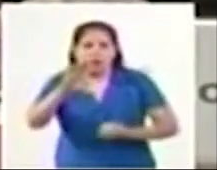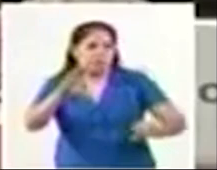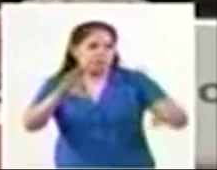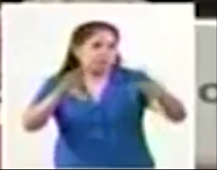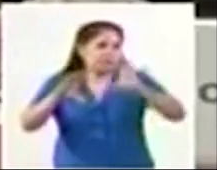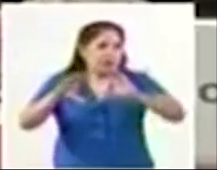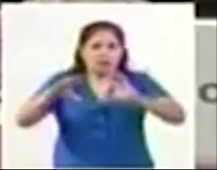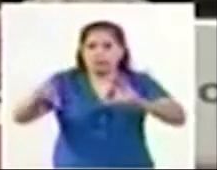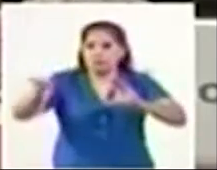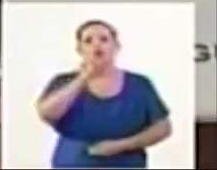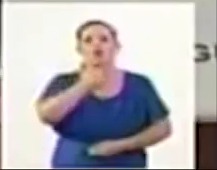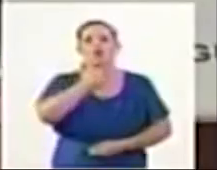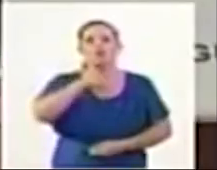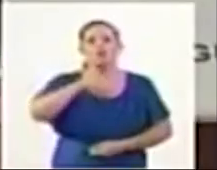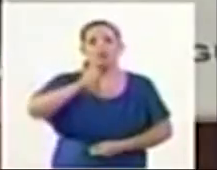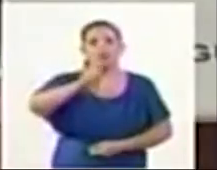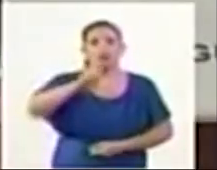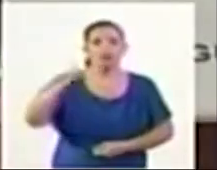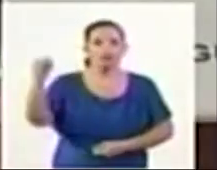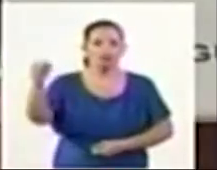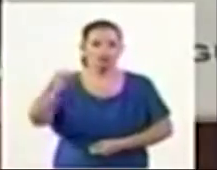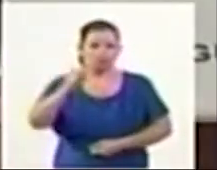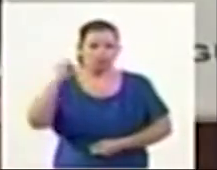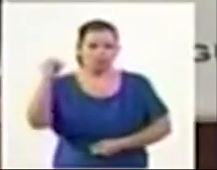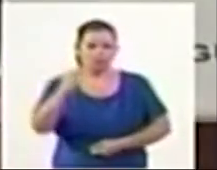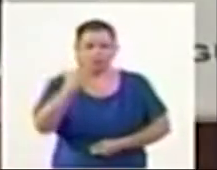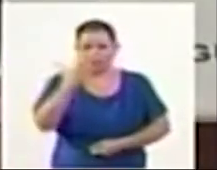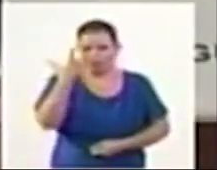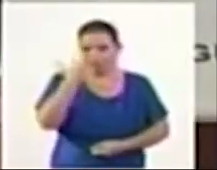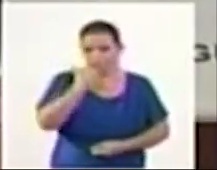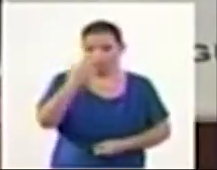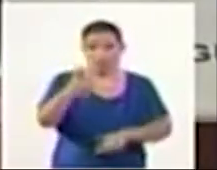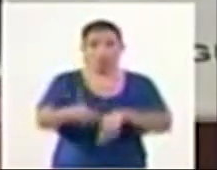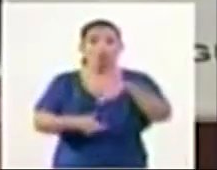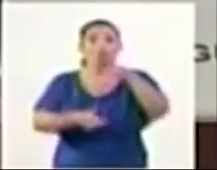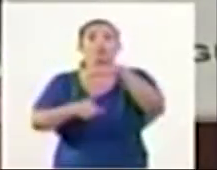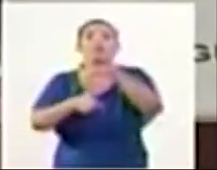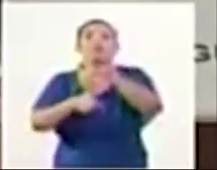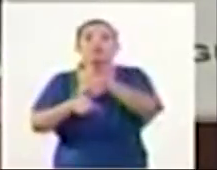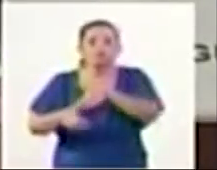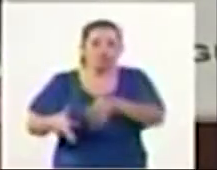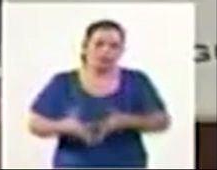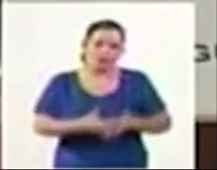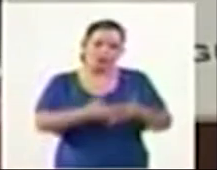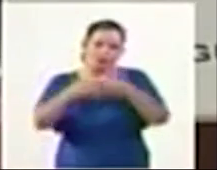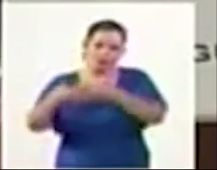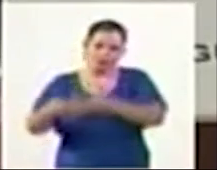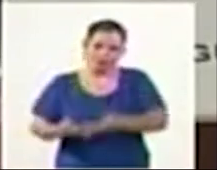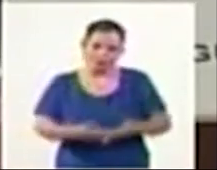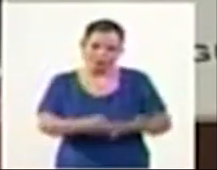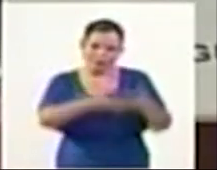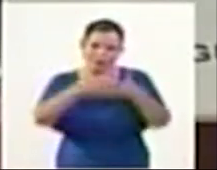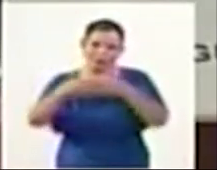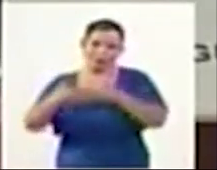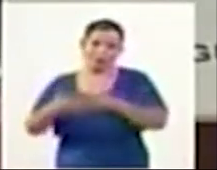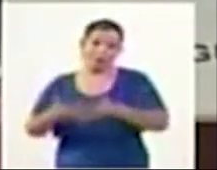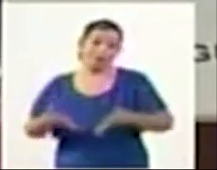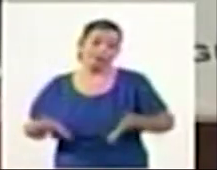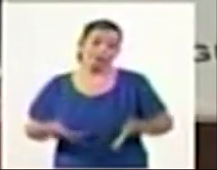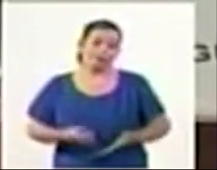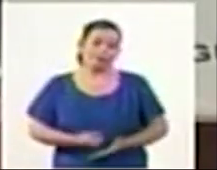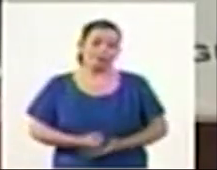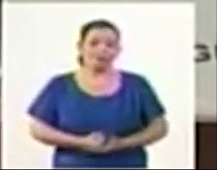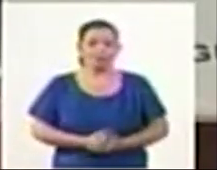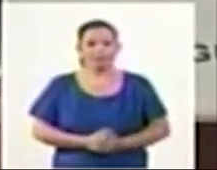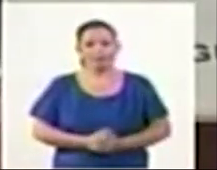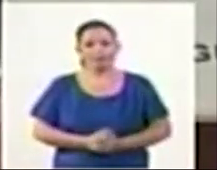Organización del Tratado del Atlántico Norte, OTAN, quien, según el mandatario, al realizar la persecución contra los migrantes que pretenden llegar a